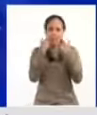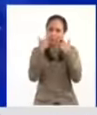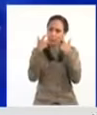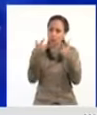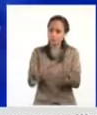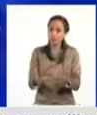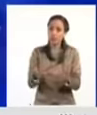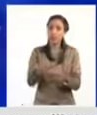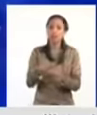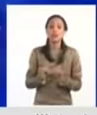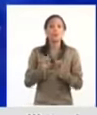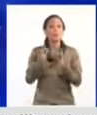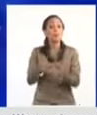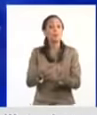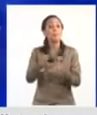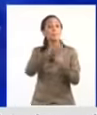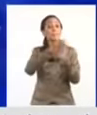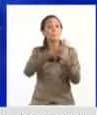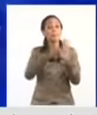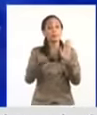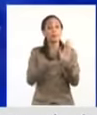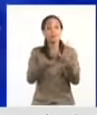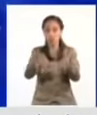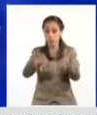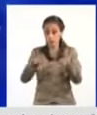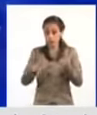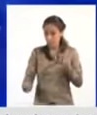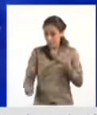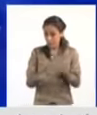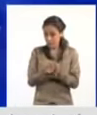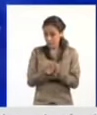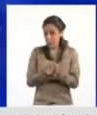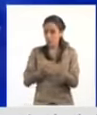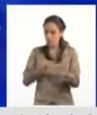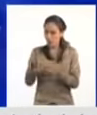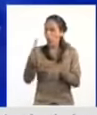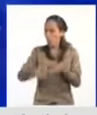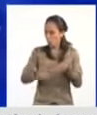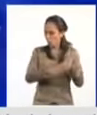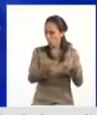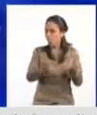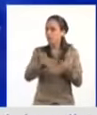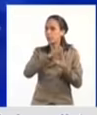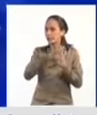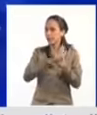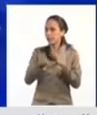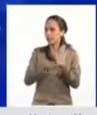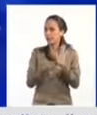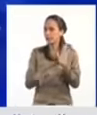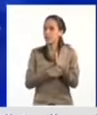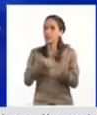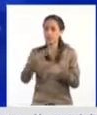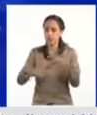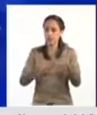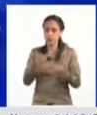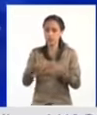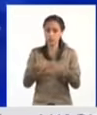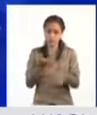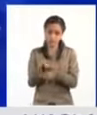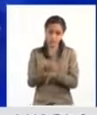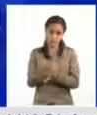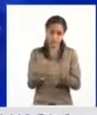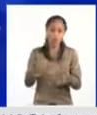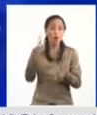medidas que se van a comenzar a aplicar. Otras ya se están aplicando y se van a exigir, y otras se comienzan a